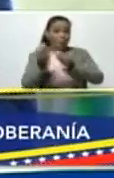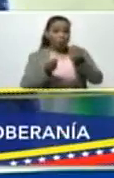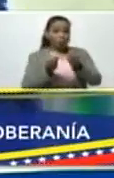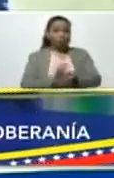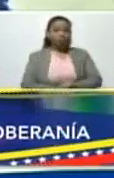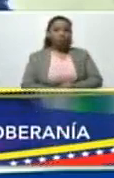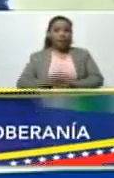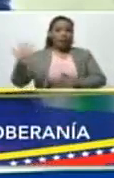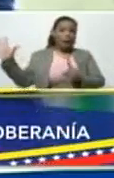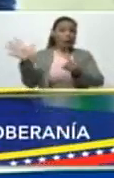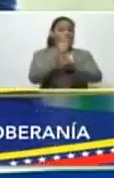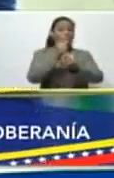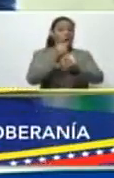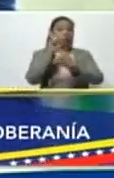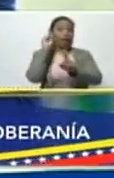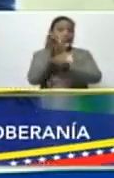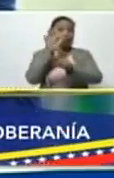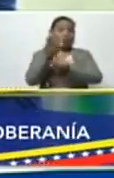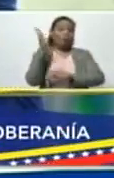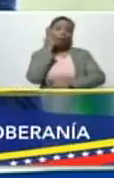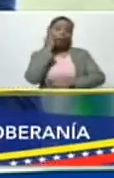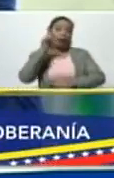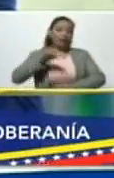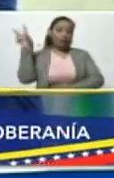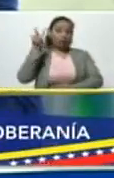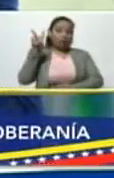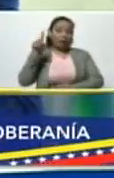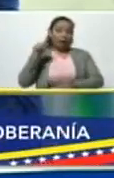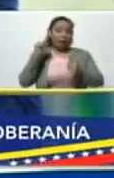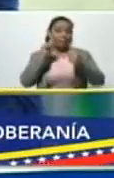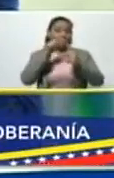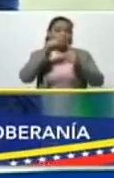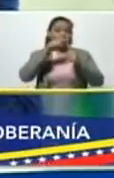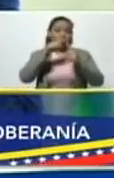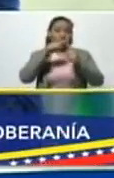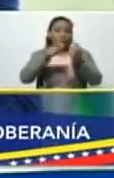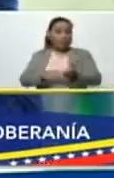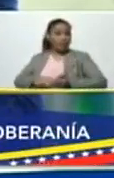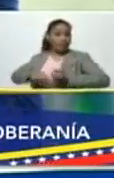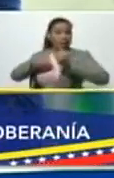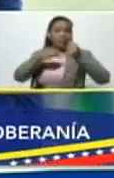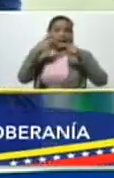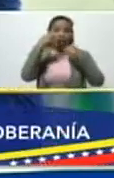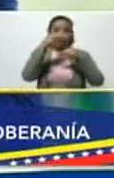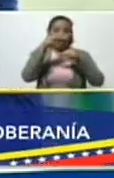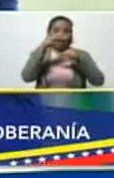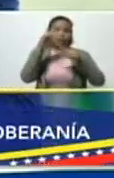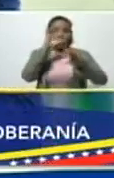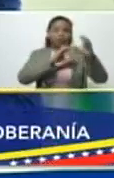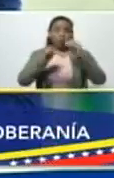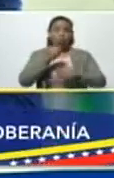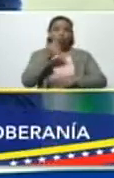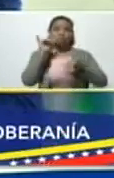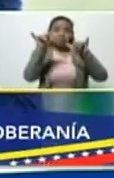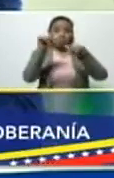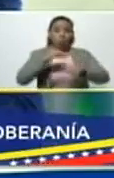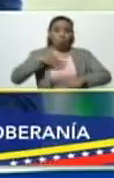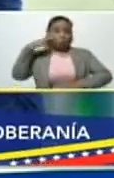el logro de las células madres en Venezuela. Es punta de lanza a nivel científico en el país. Usted mismo pudo ver